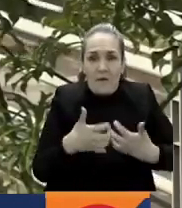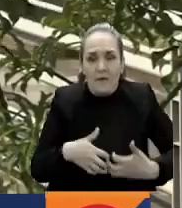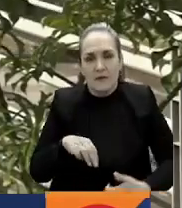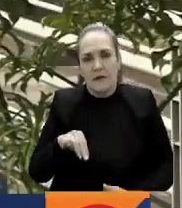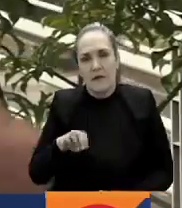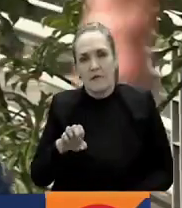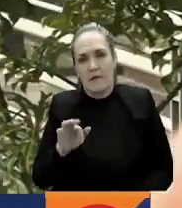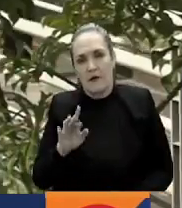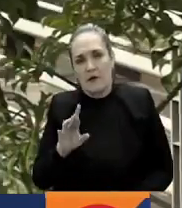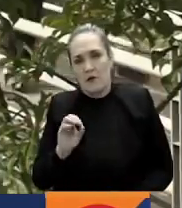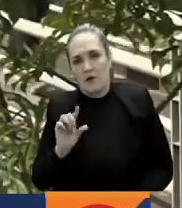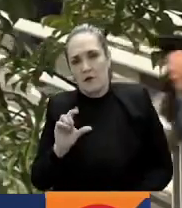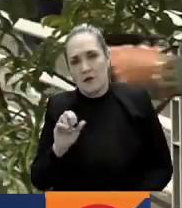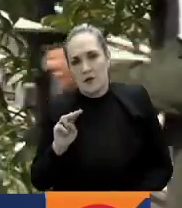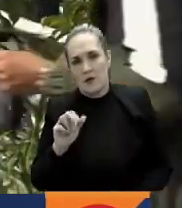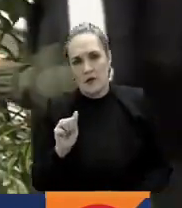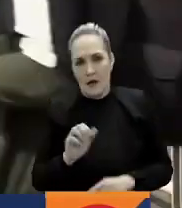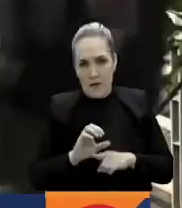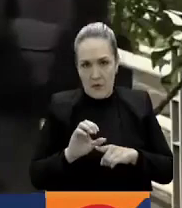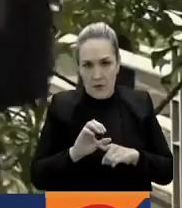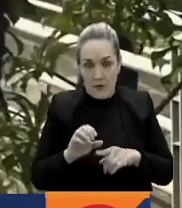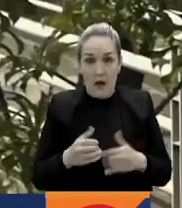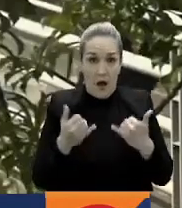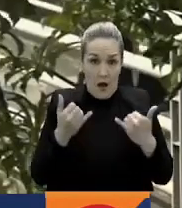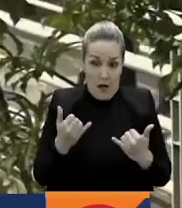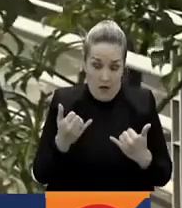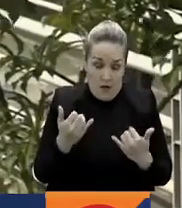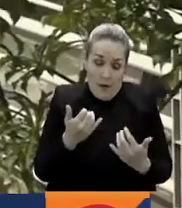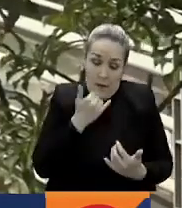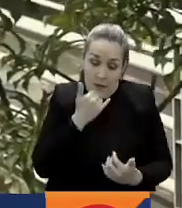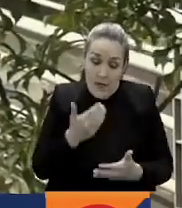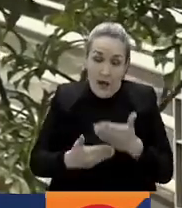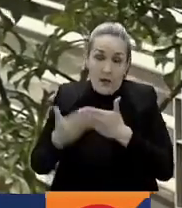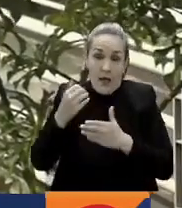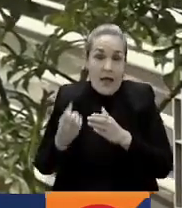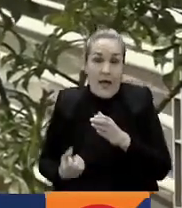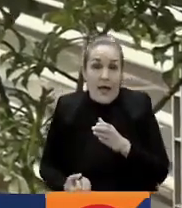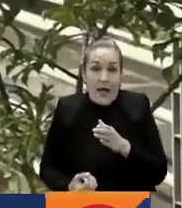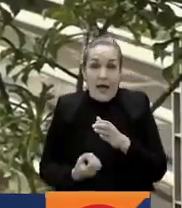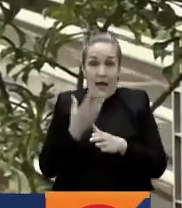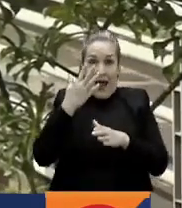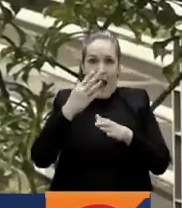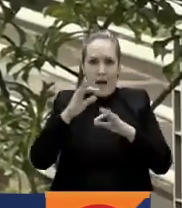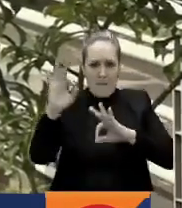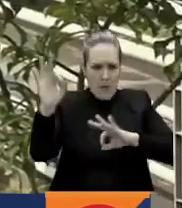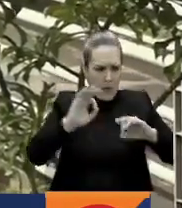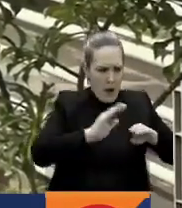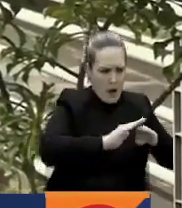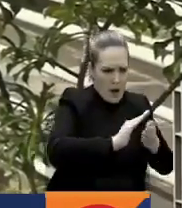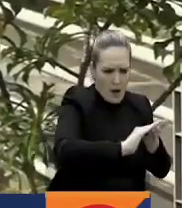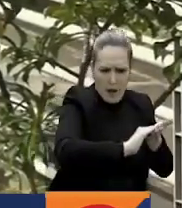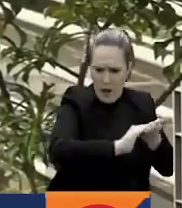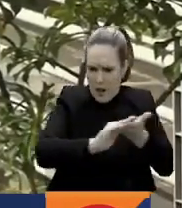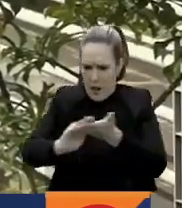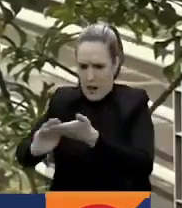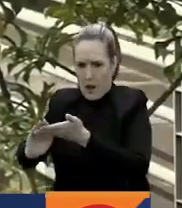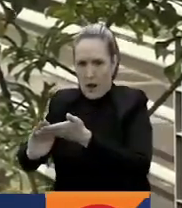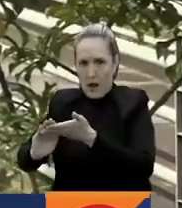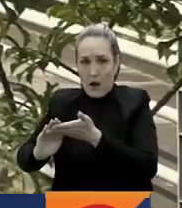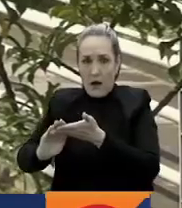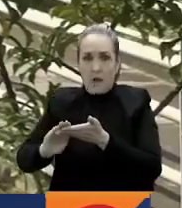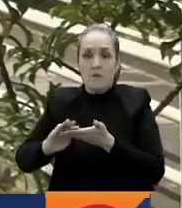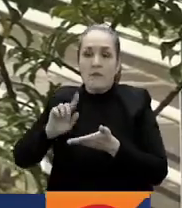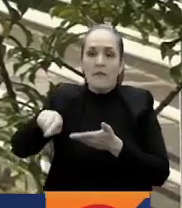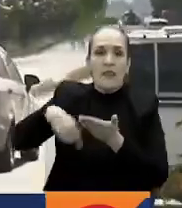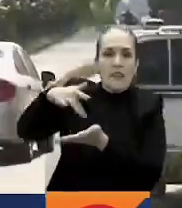que se hicieron cuando se fundó el sistema y obviamente pues no se cumplieron y terminaron unos laudos de incumplimiento por parte